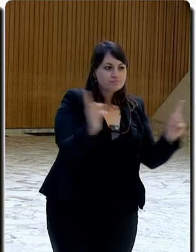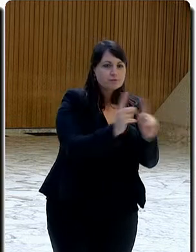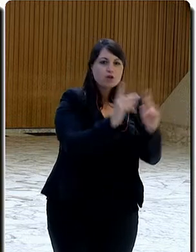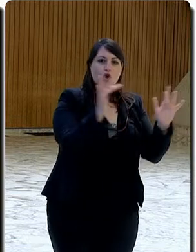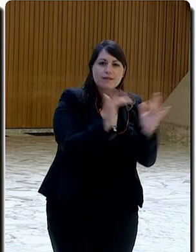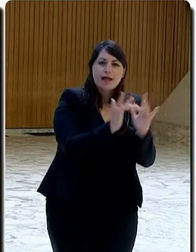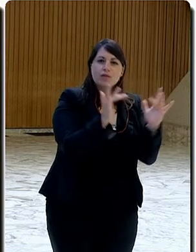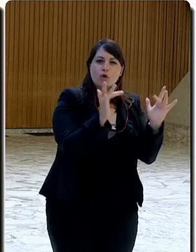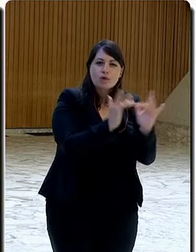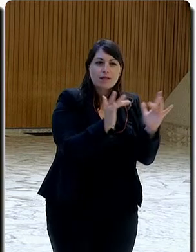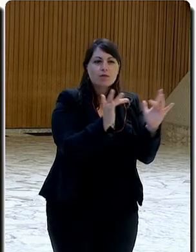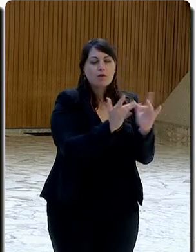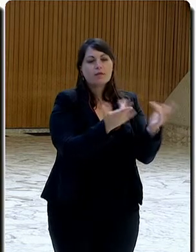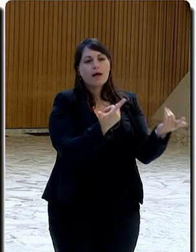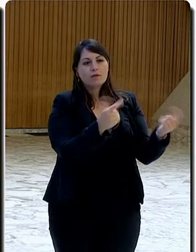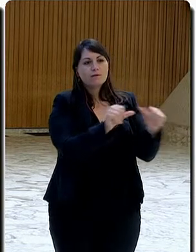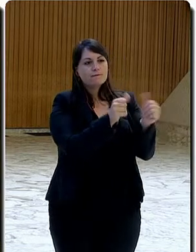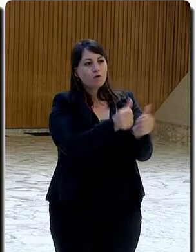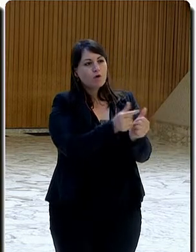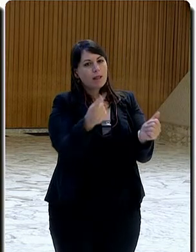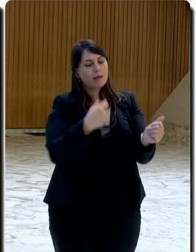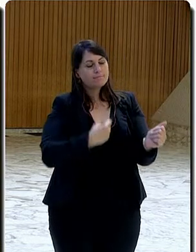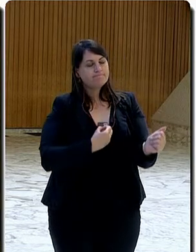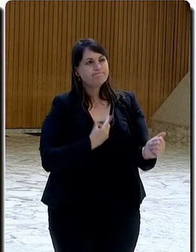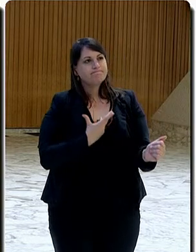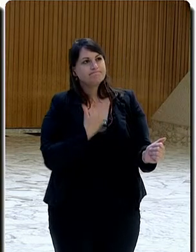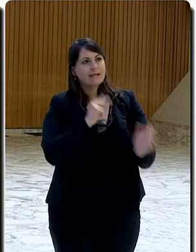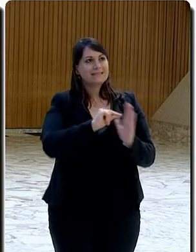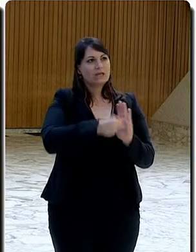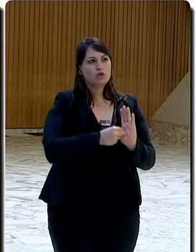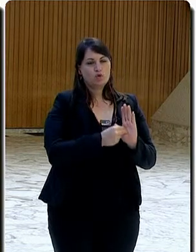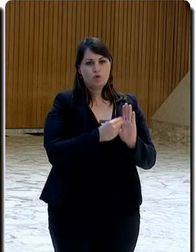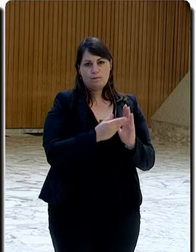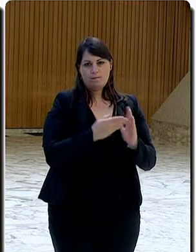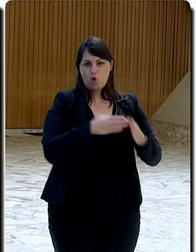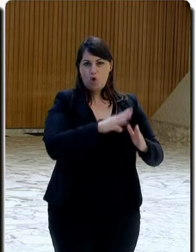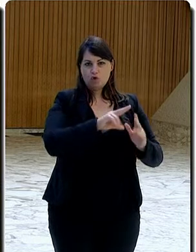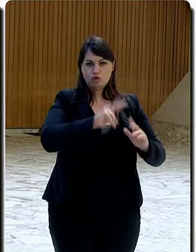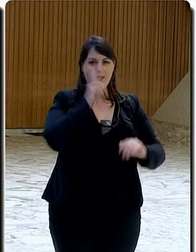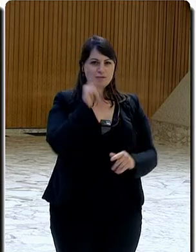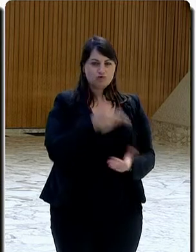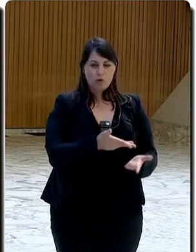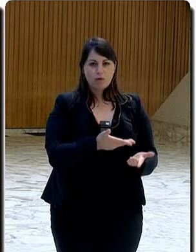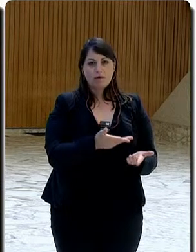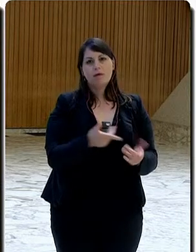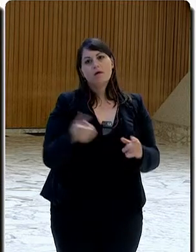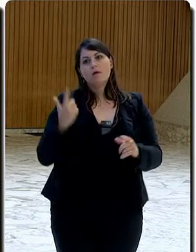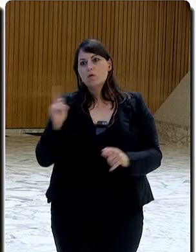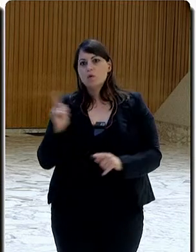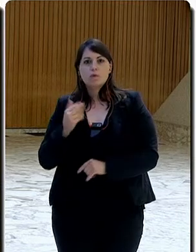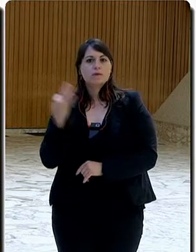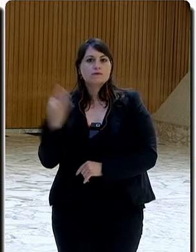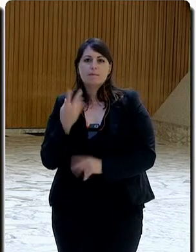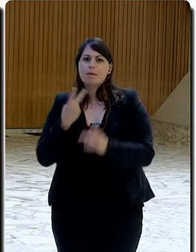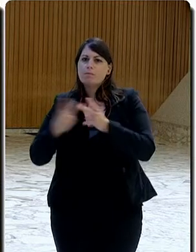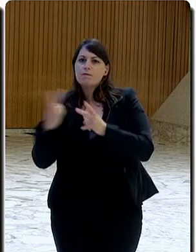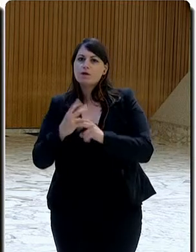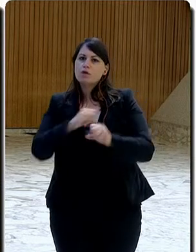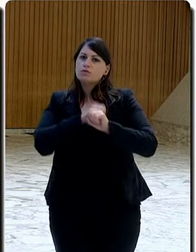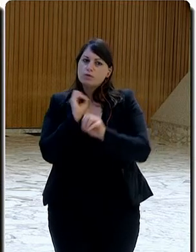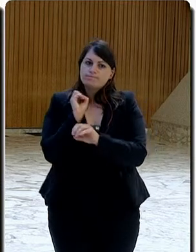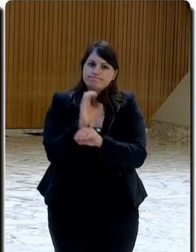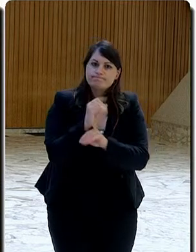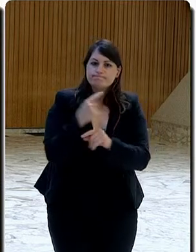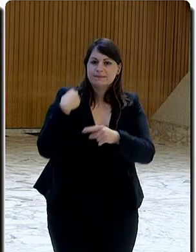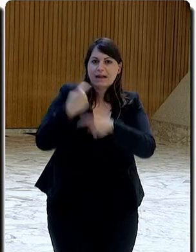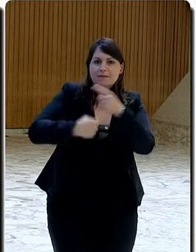nietos la fe que estamos viviendo, aunque los frutos no sean los deseados aparentemente. Pero hace